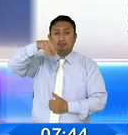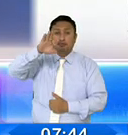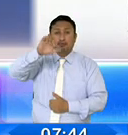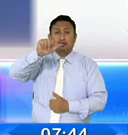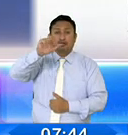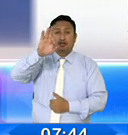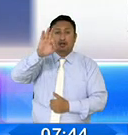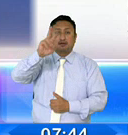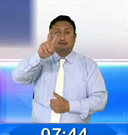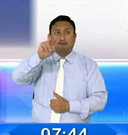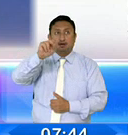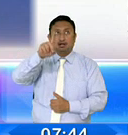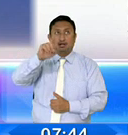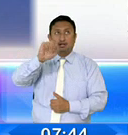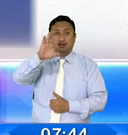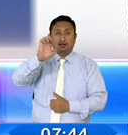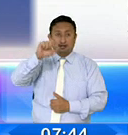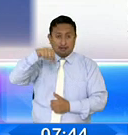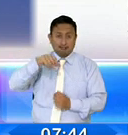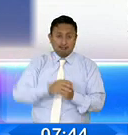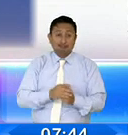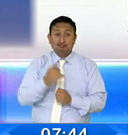en centros de salud se vio afectado.